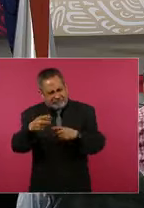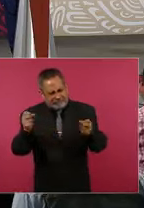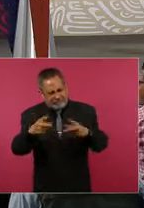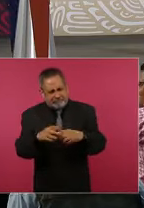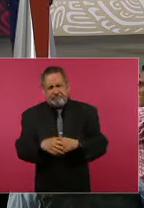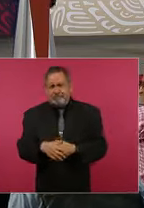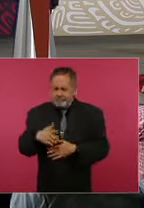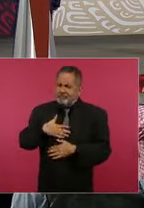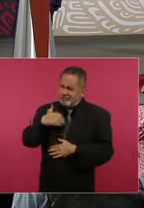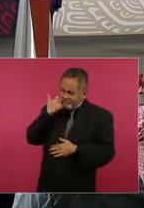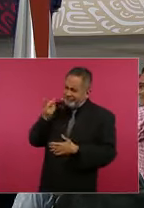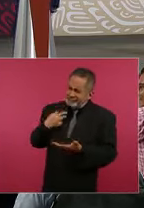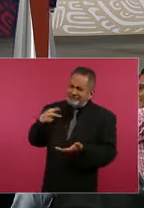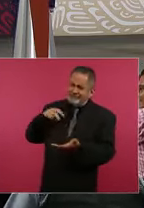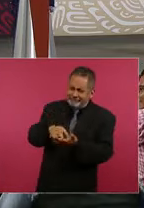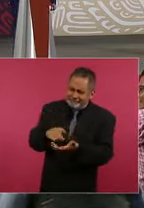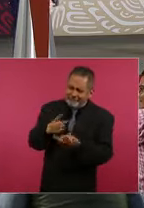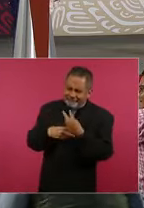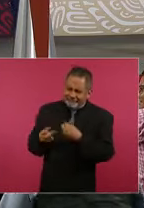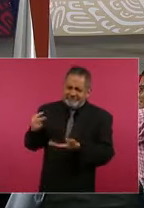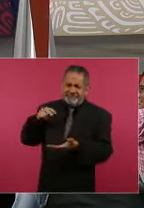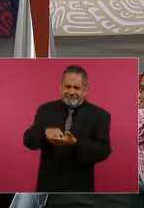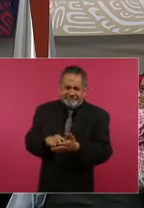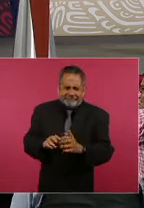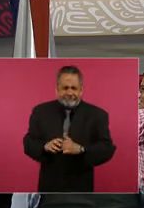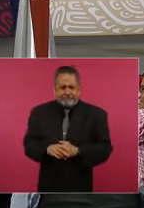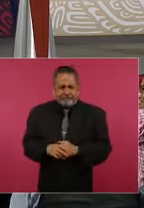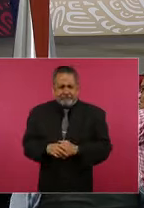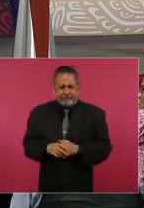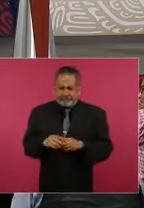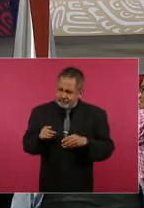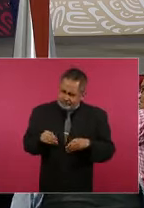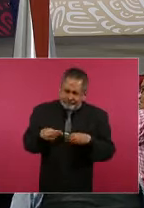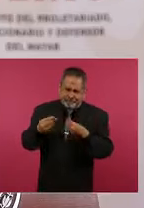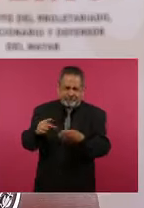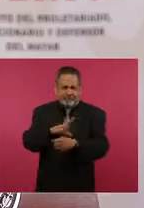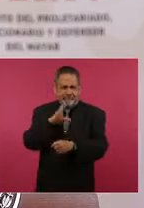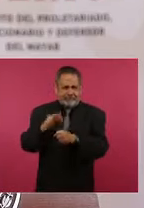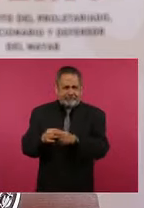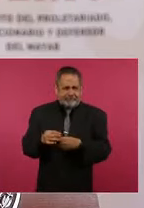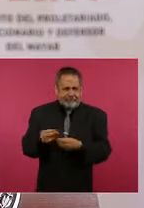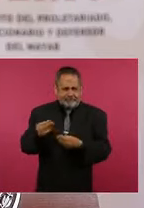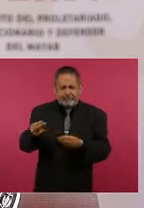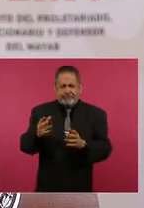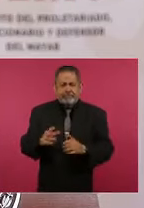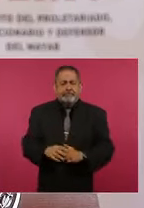quiero estar aquí, quiero venir, entregar ya el 100% de todo esto